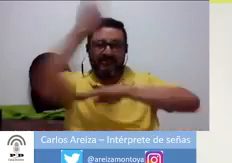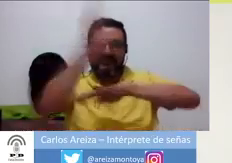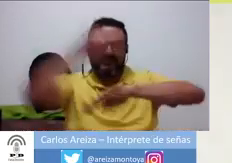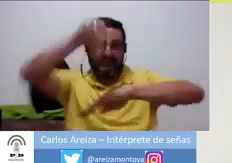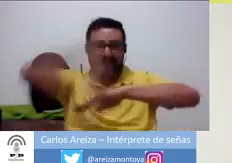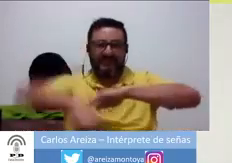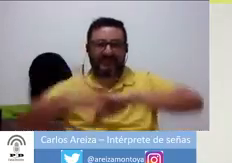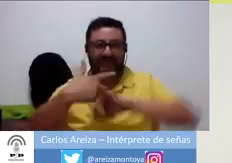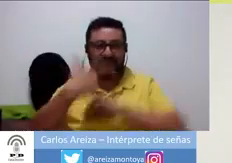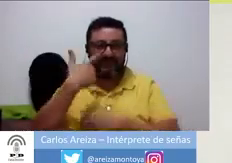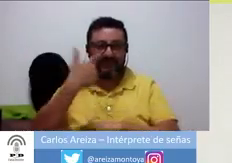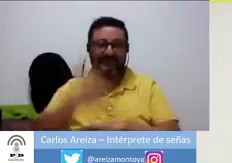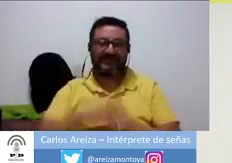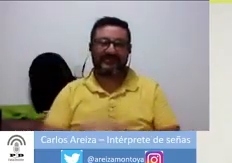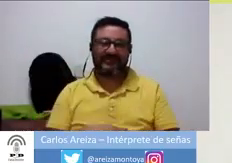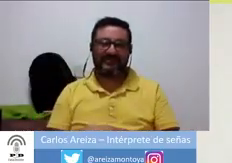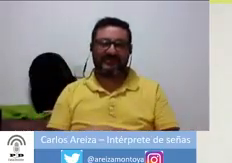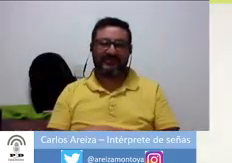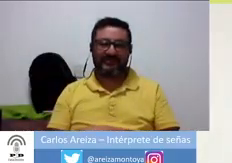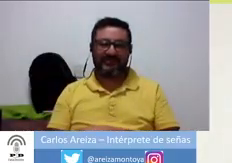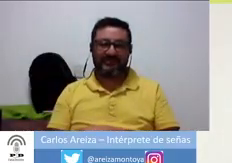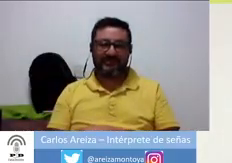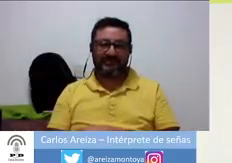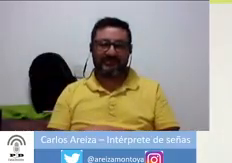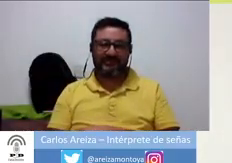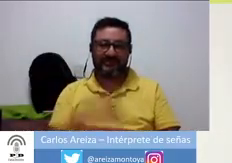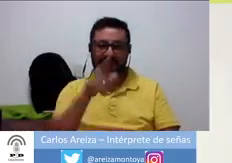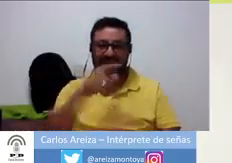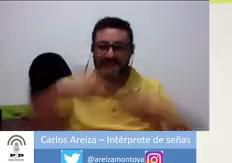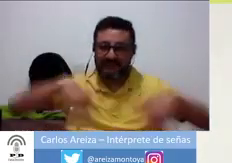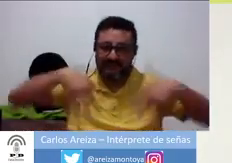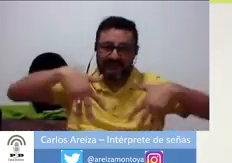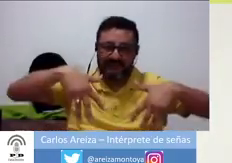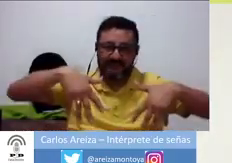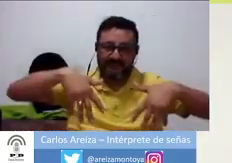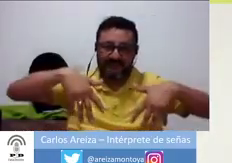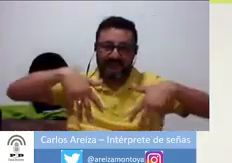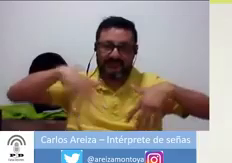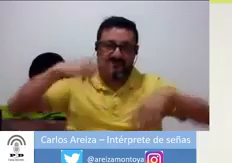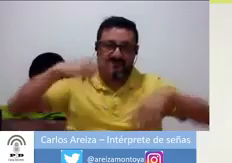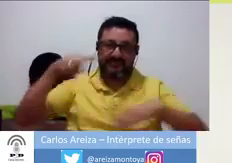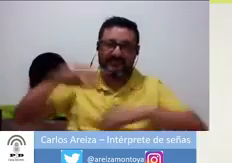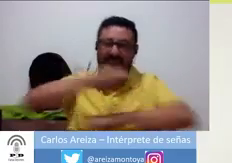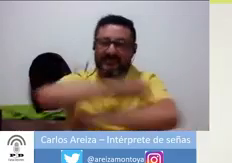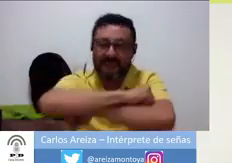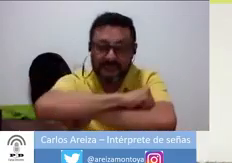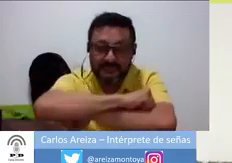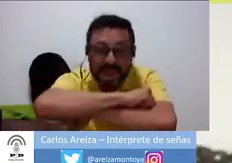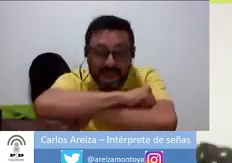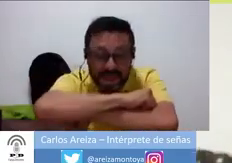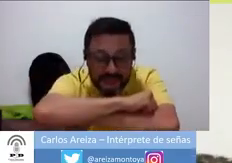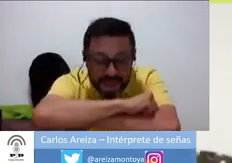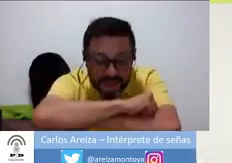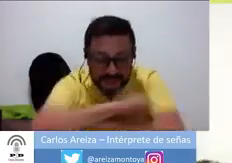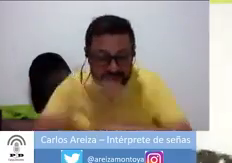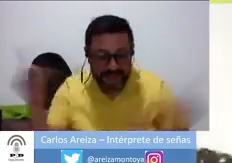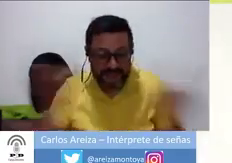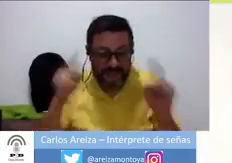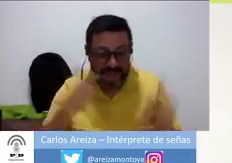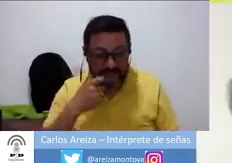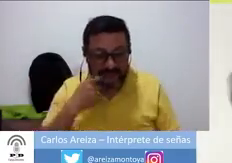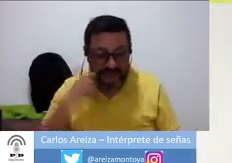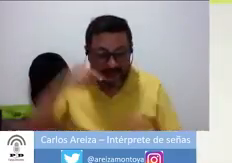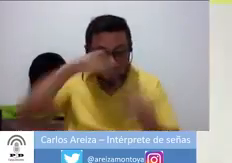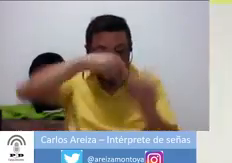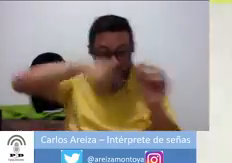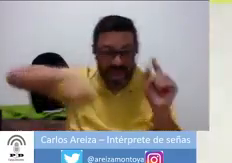bacano. Ella me dice, sí, pero es que vos le tenés miedo a las alturas. Y es verdad, yo ni siquiera era capaz de mirar por el balcón o las escalas de mi edificio son como en caracol y adentro